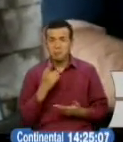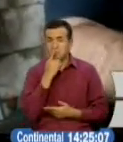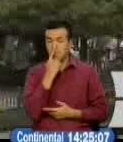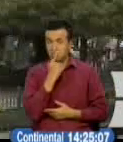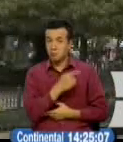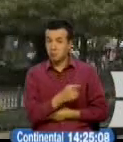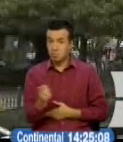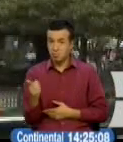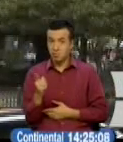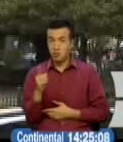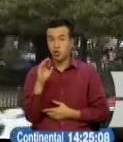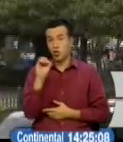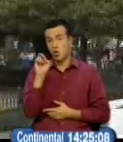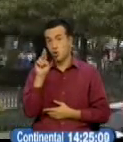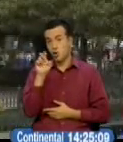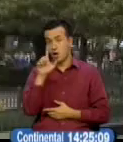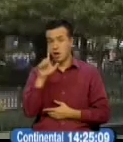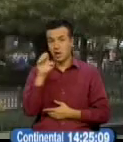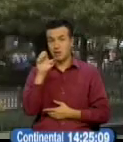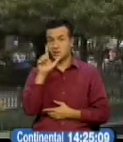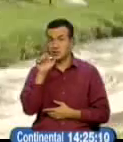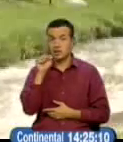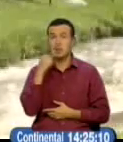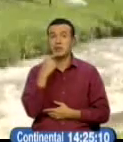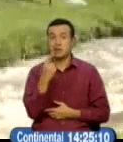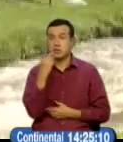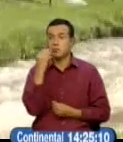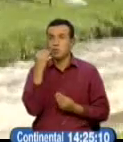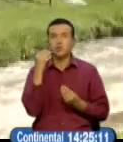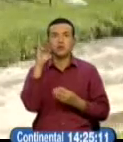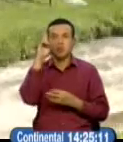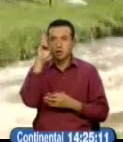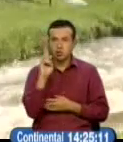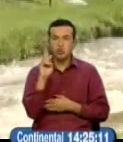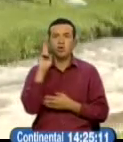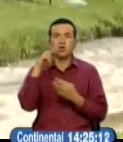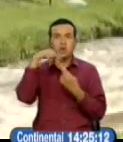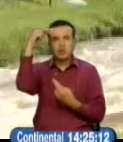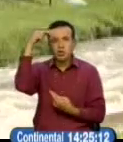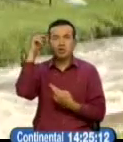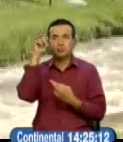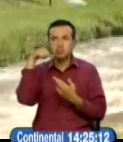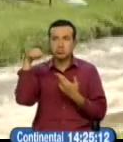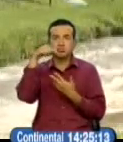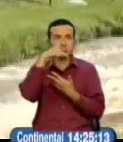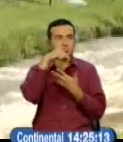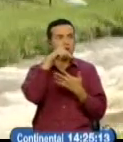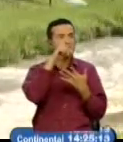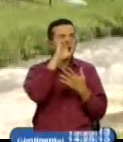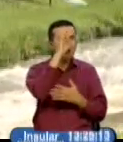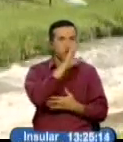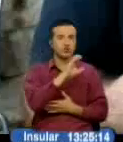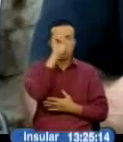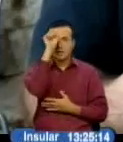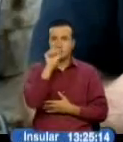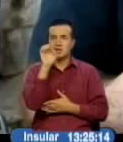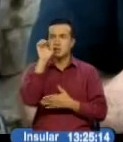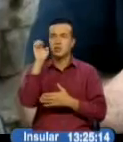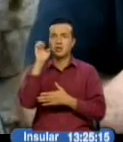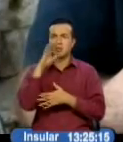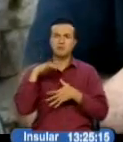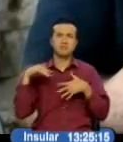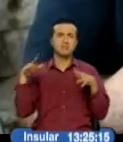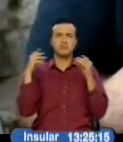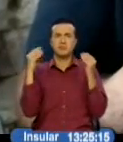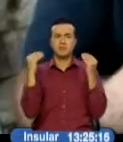interesante. Para Coral Elsi, la diversidad y cercanía entre las distintas regiones del país hacen de Ecuador un lugar muy especial. Saliendo